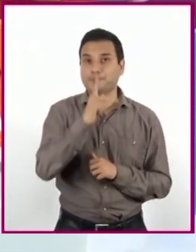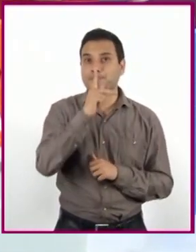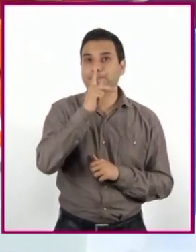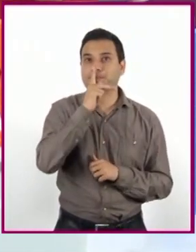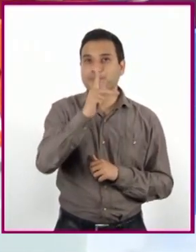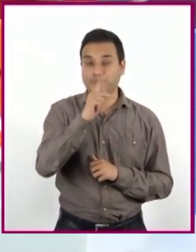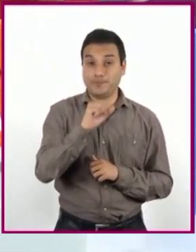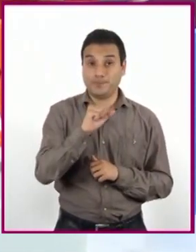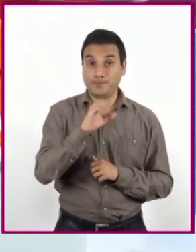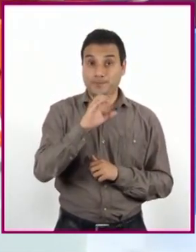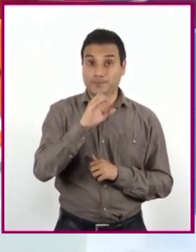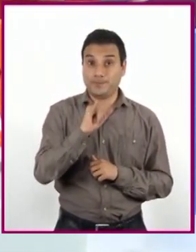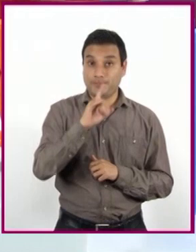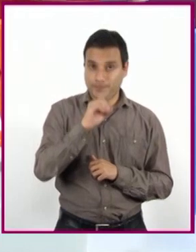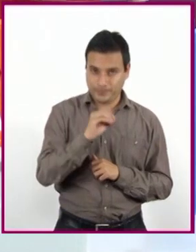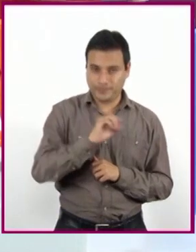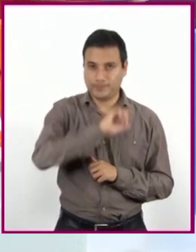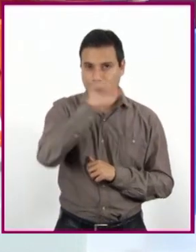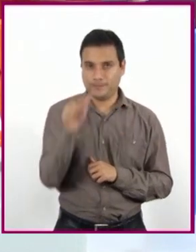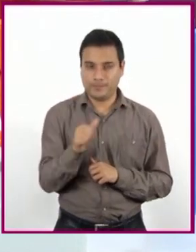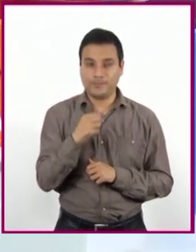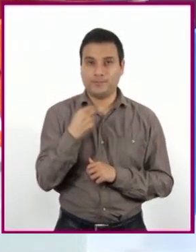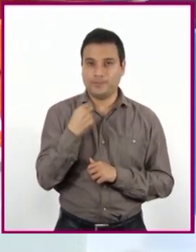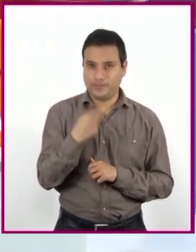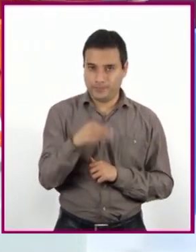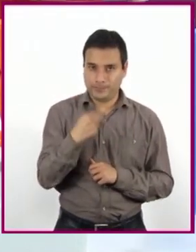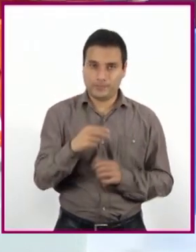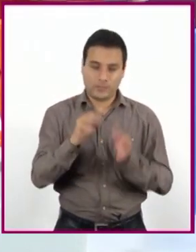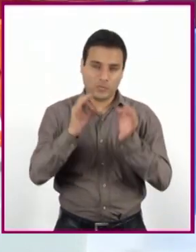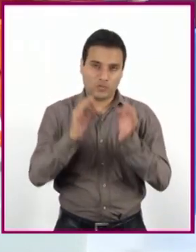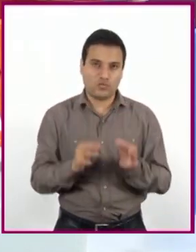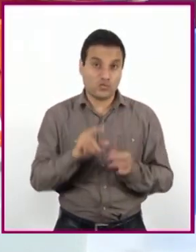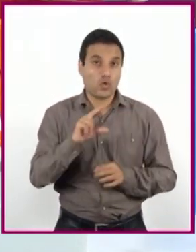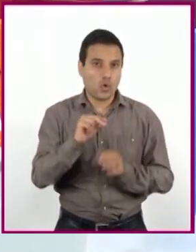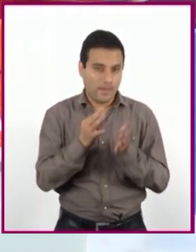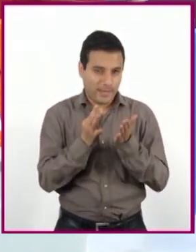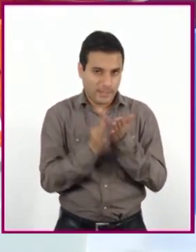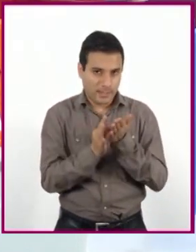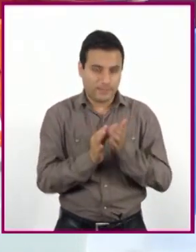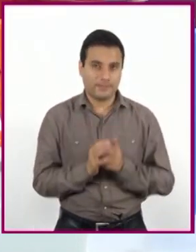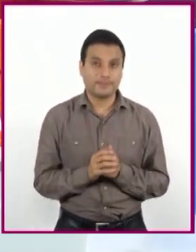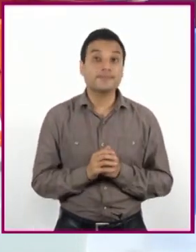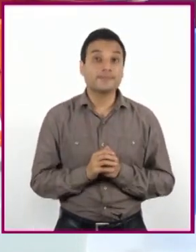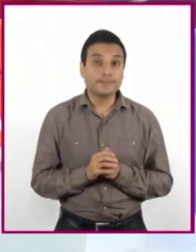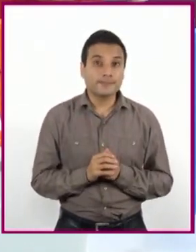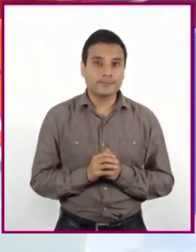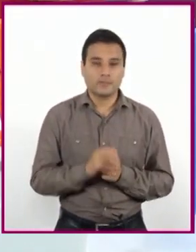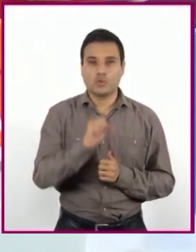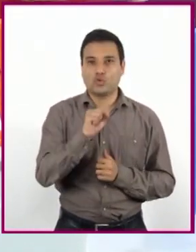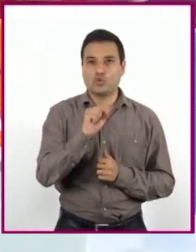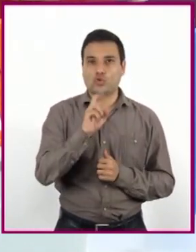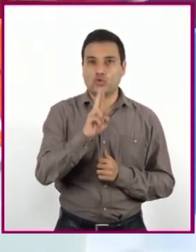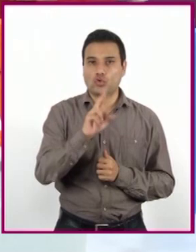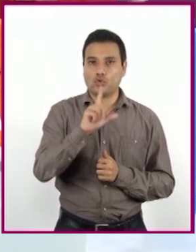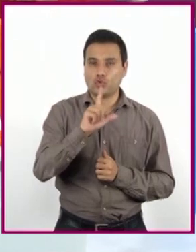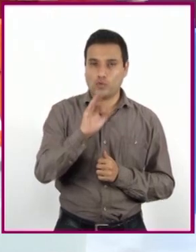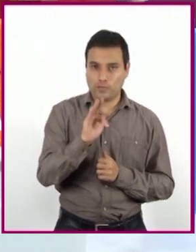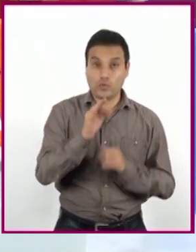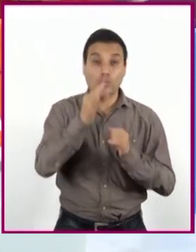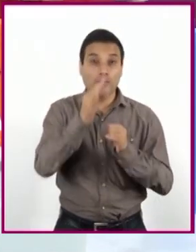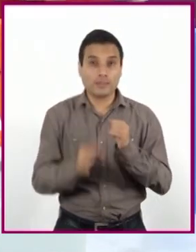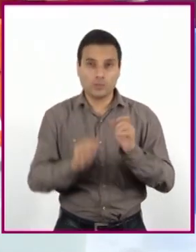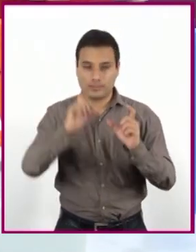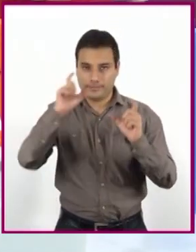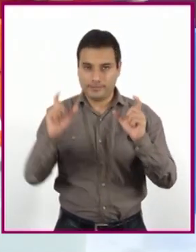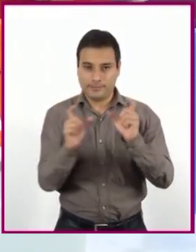ácido. Después se menciona la raíz del nombre del no metal. En este caso es sulf. Y por último se agrega